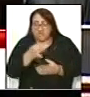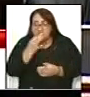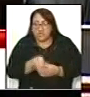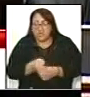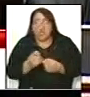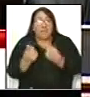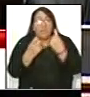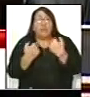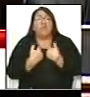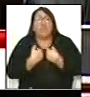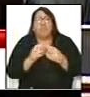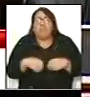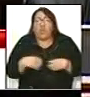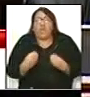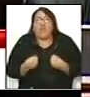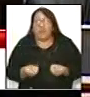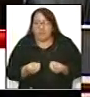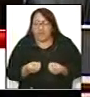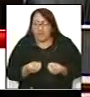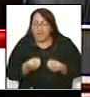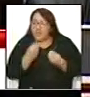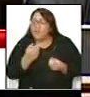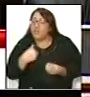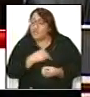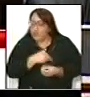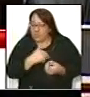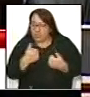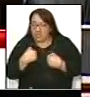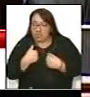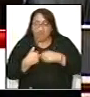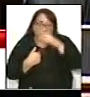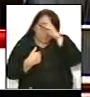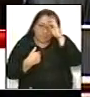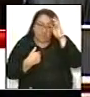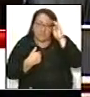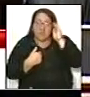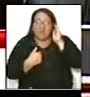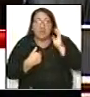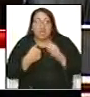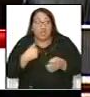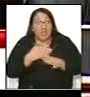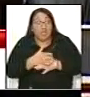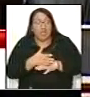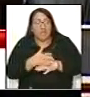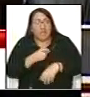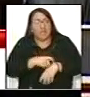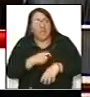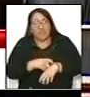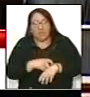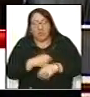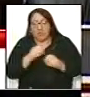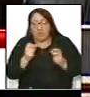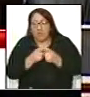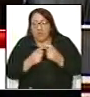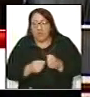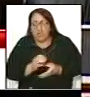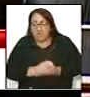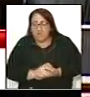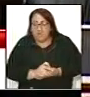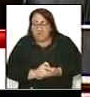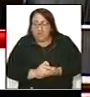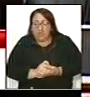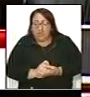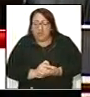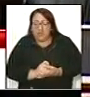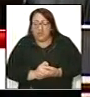siempre se nos preguntó por qué nosotros teníamos que tomar tiempo como congresistas peruanos